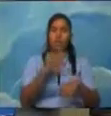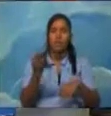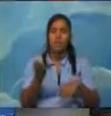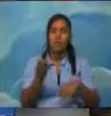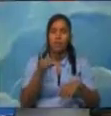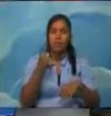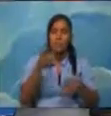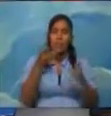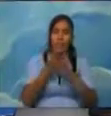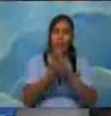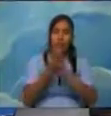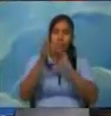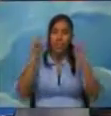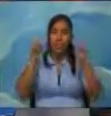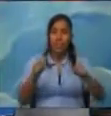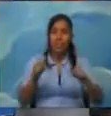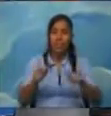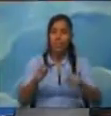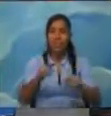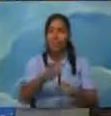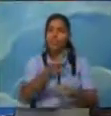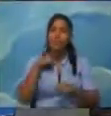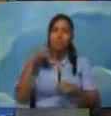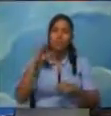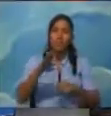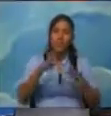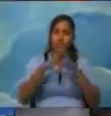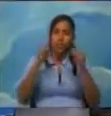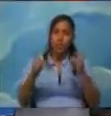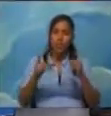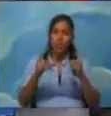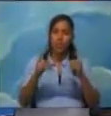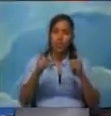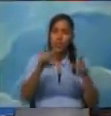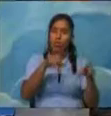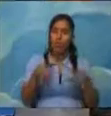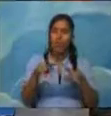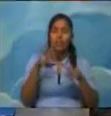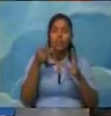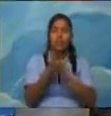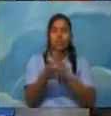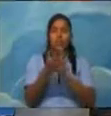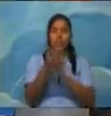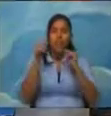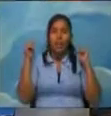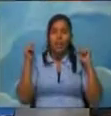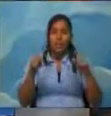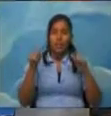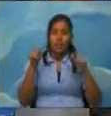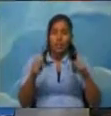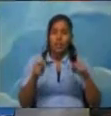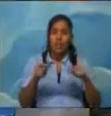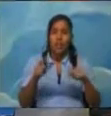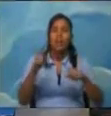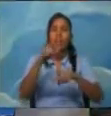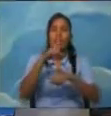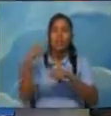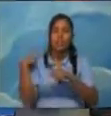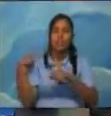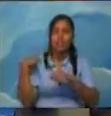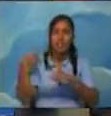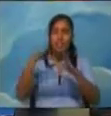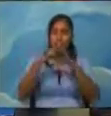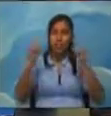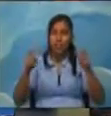ha sucedido aquí, les vuelan las embajadas. Eso ha sucedido en Argentina,